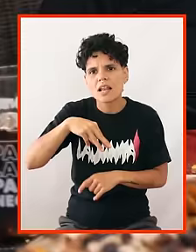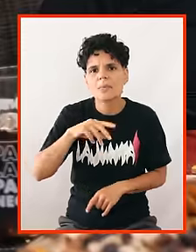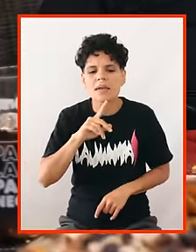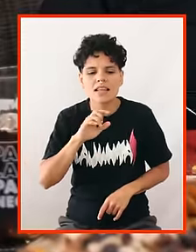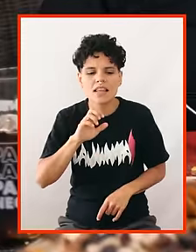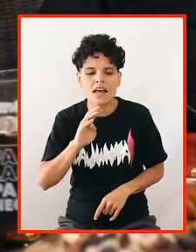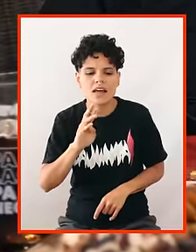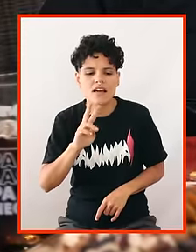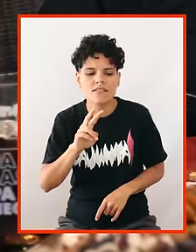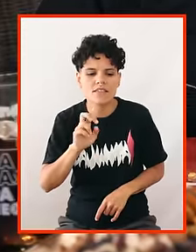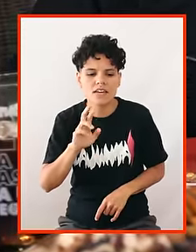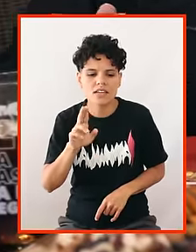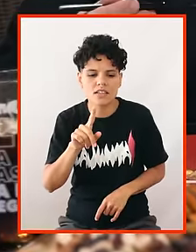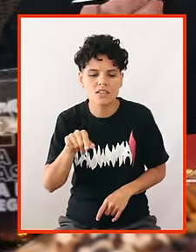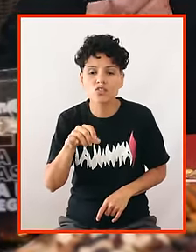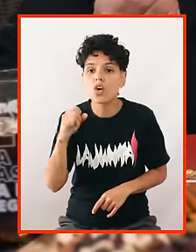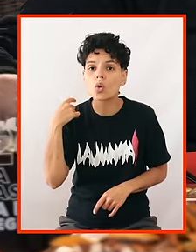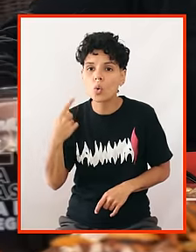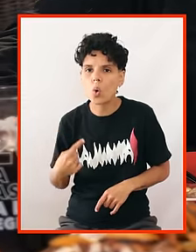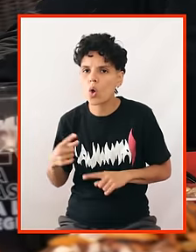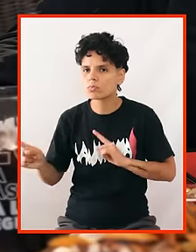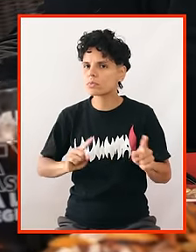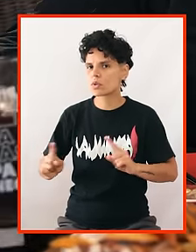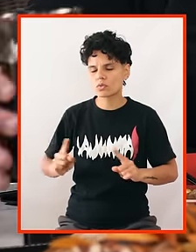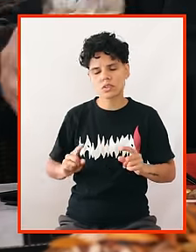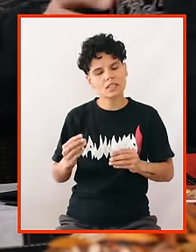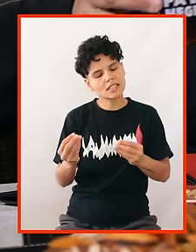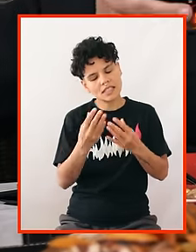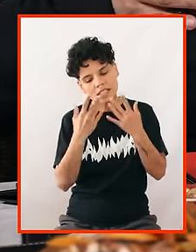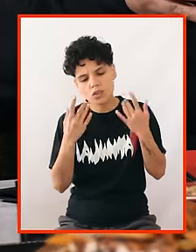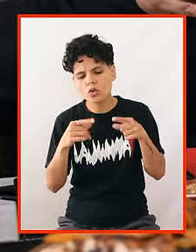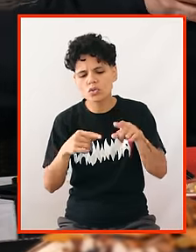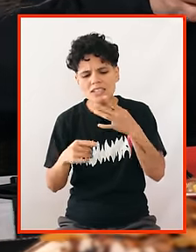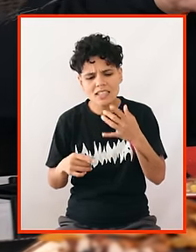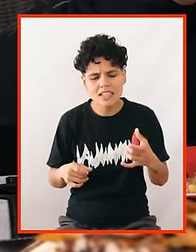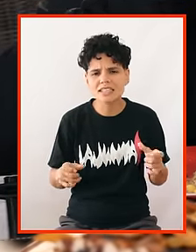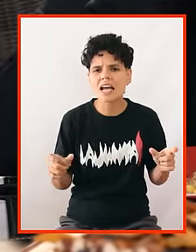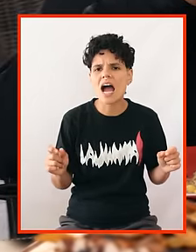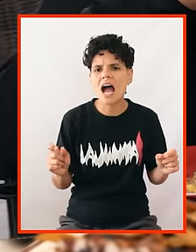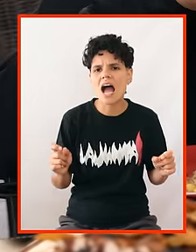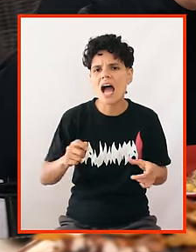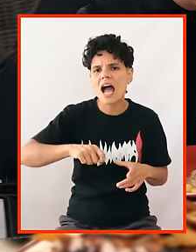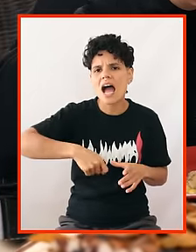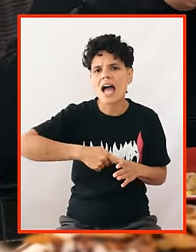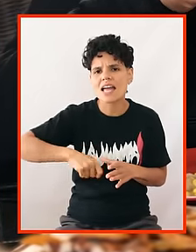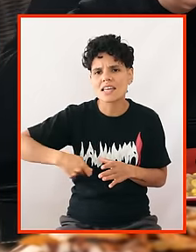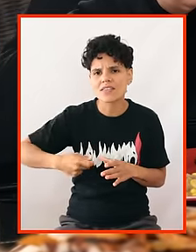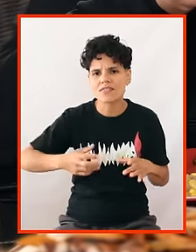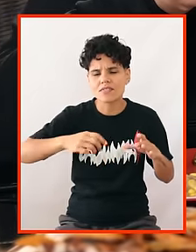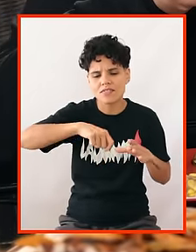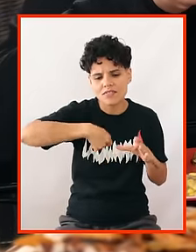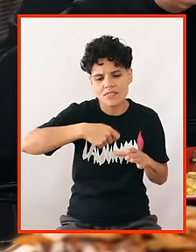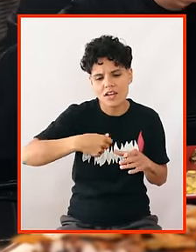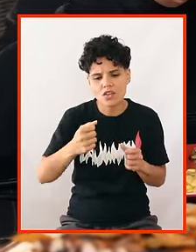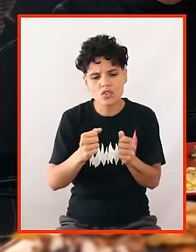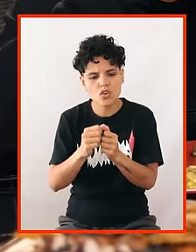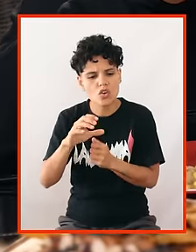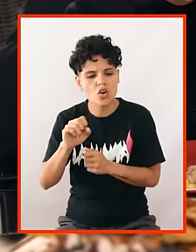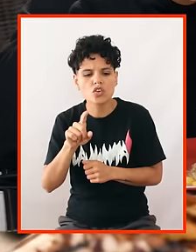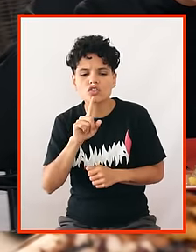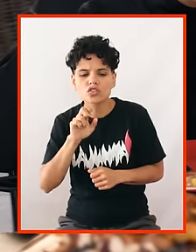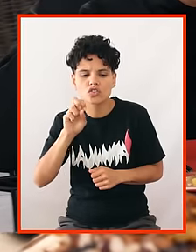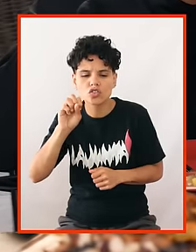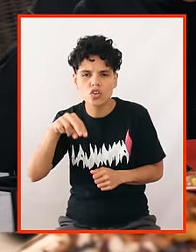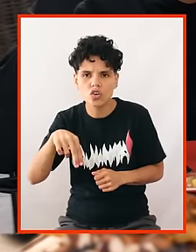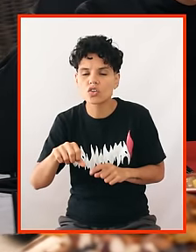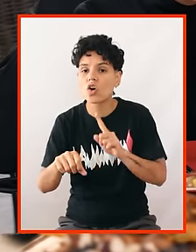Buenísima. Es que la Rulo cocina muy bien. Tiene mano de mano. ¿Qué? ¿Chupe de jaiba? Yo creo. Chupe de jaiba y ostiones, ¿no? ¿Sí?